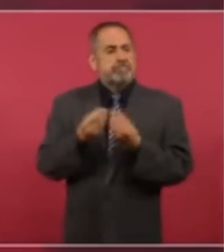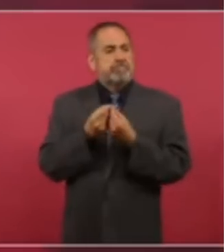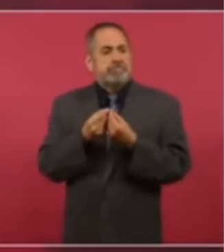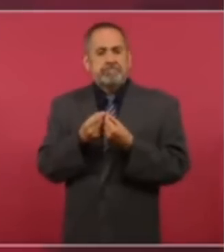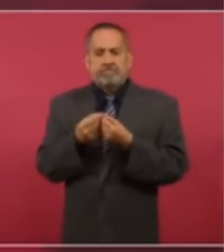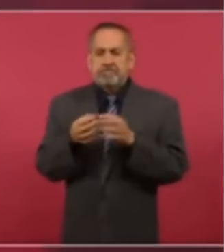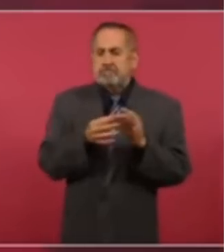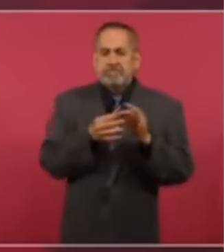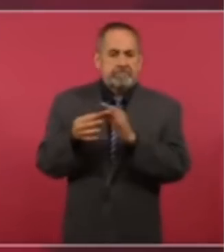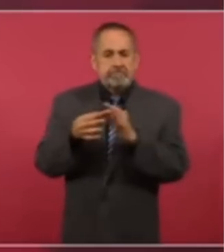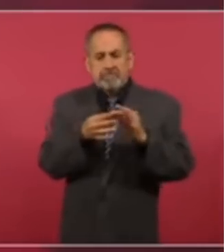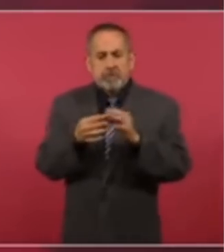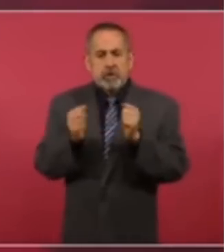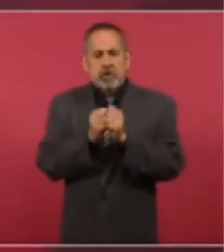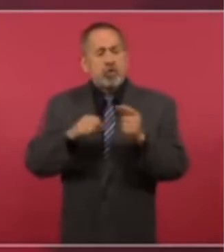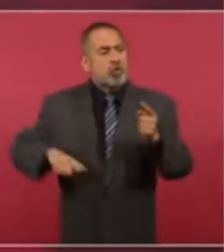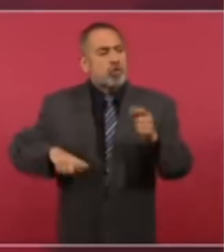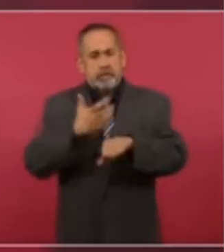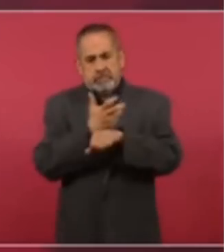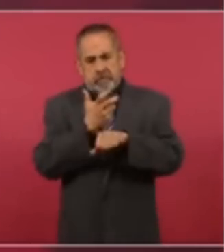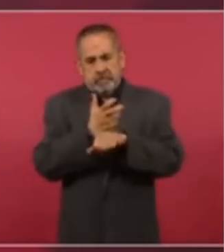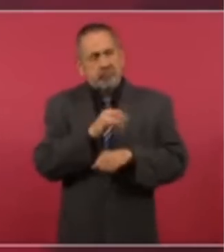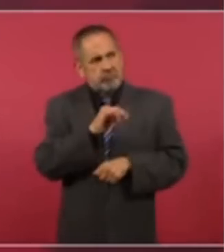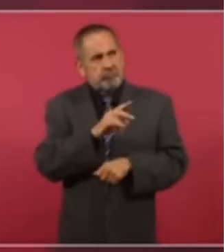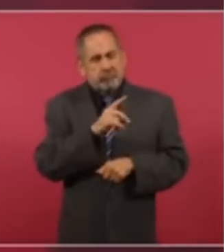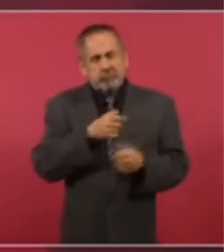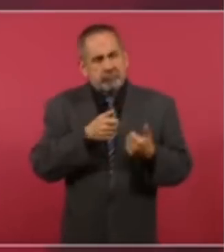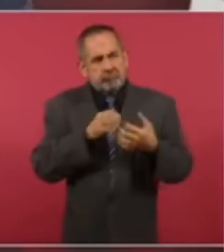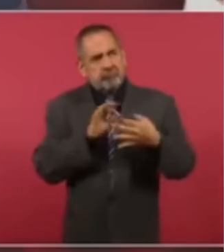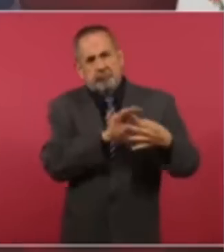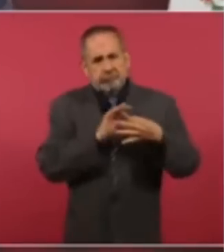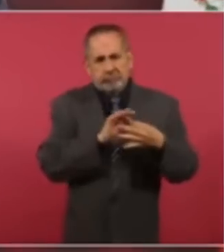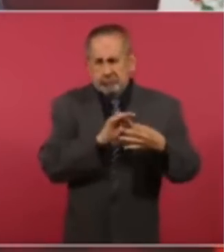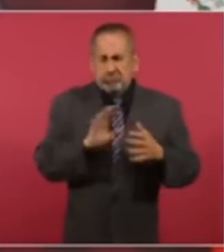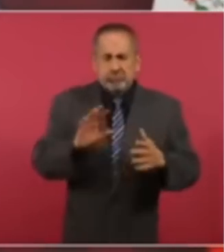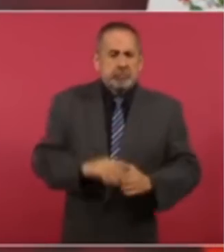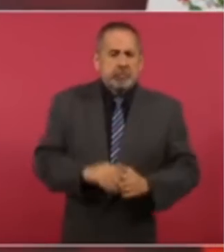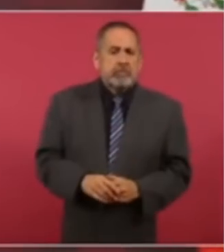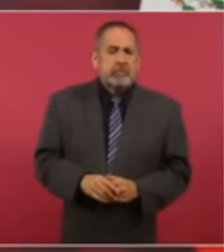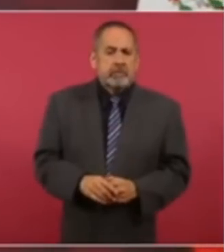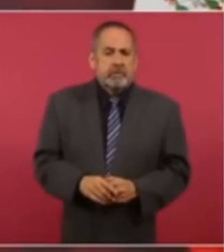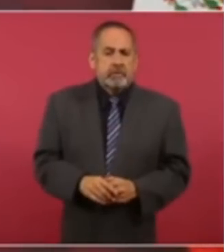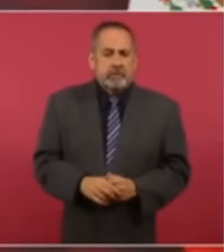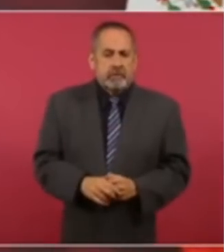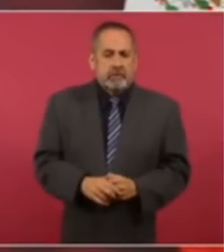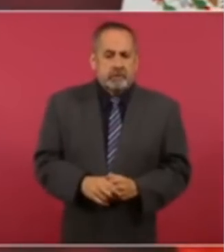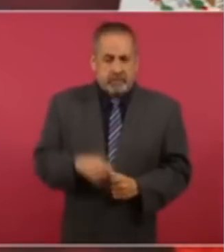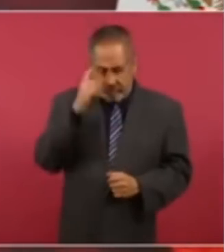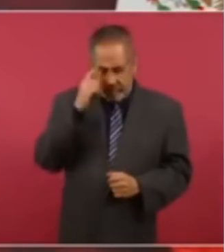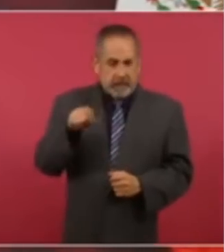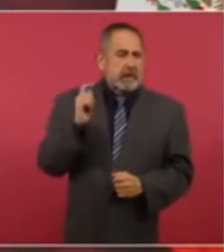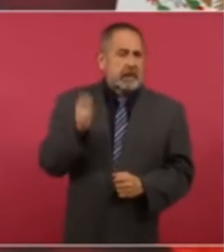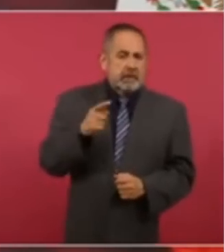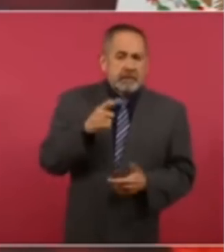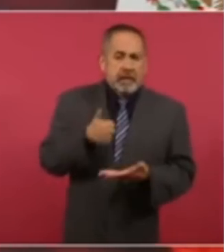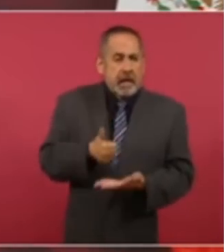de boca a todos aquellos funcionarios de Estados Unidos que hoy culpan a México de que haya mucho consumo de fentanilo